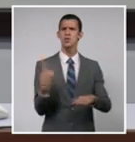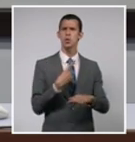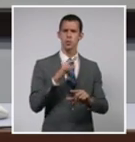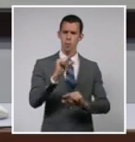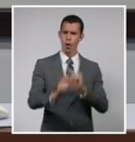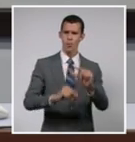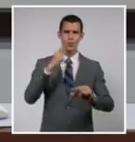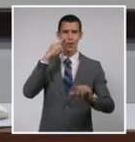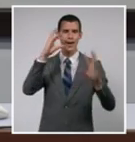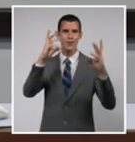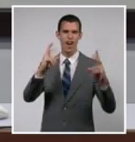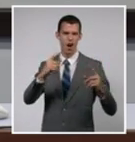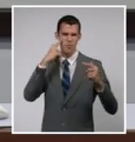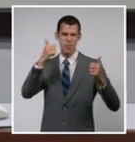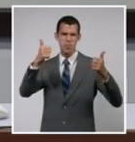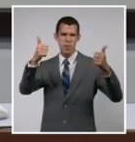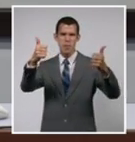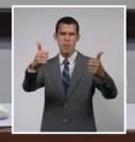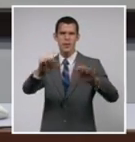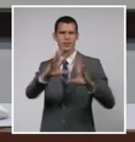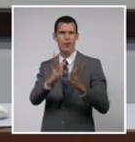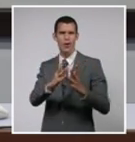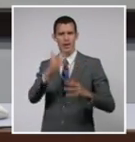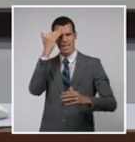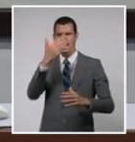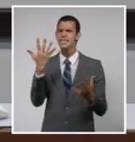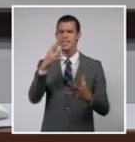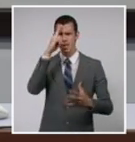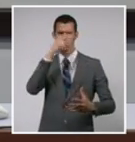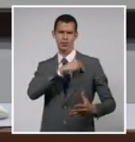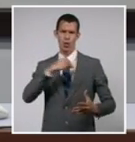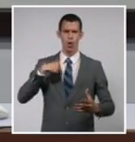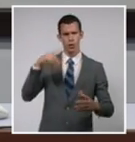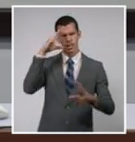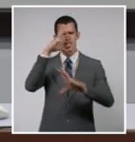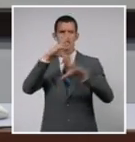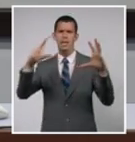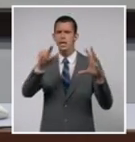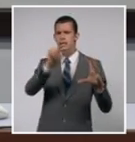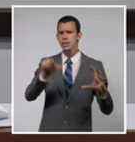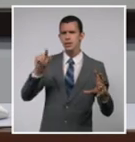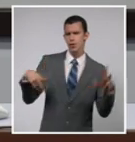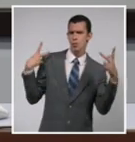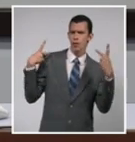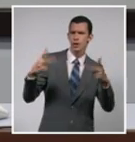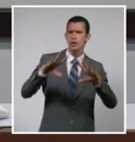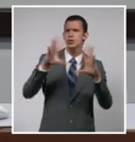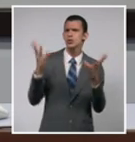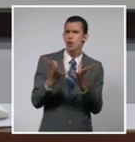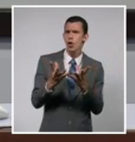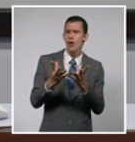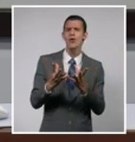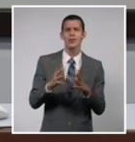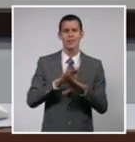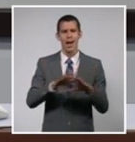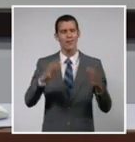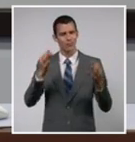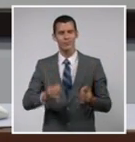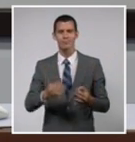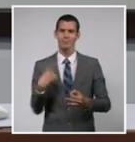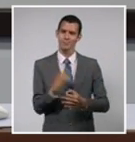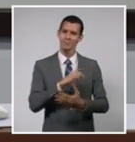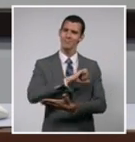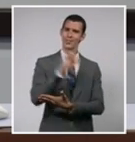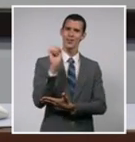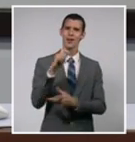esfuerzo que han hecho nuestros científicos, nuestros médicos, nuestras instituciones, es un pensamiento irresponsable